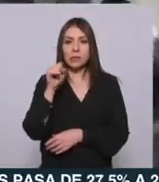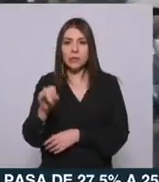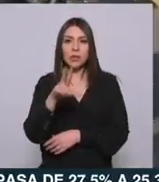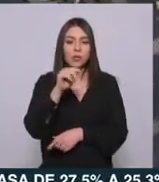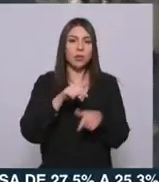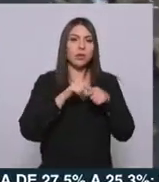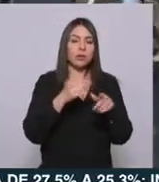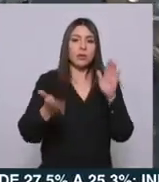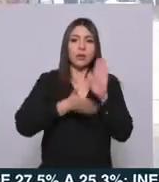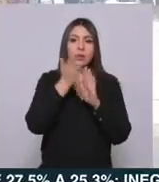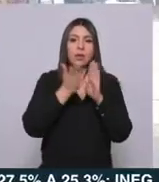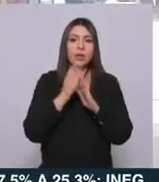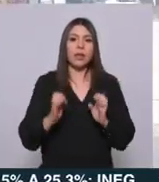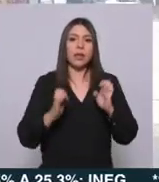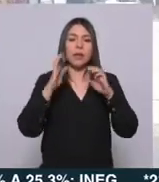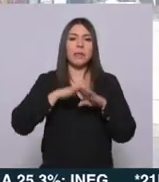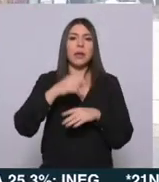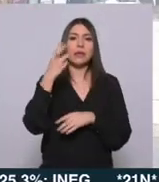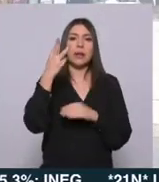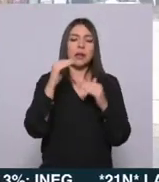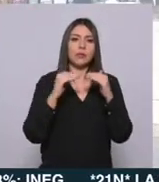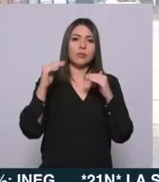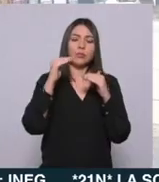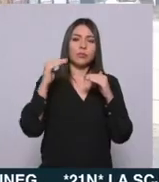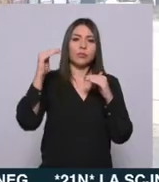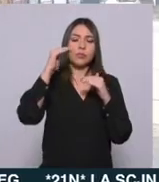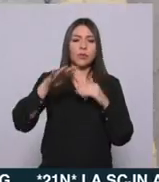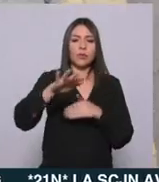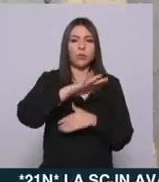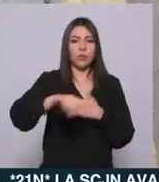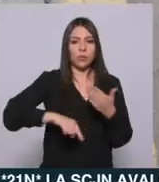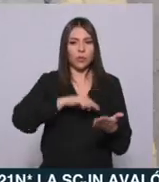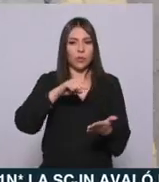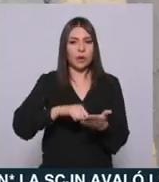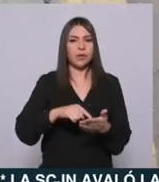3 niveles en la zona. Con imágenes de Joel Arias, Mariana Sánchez, 21 Noticias.